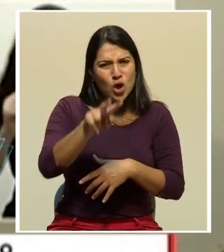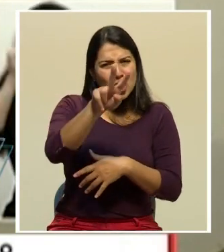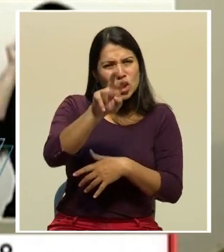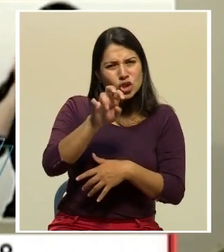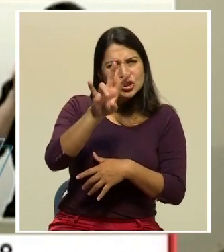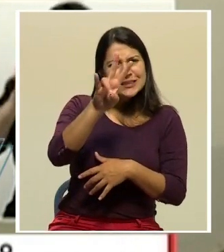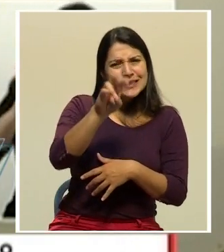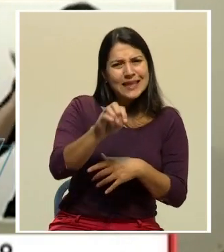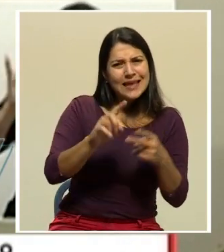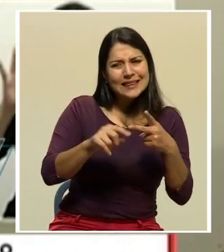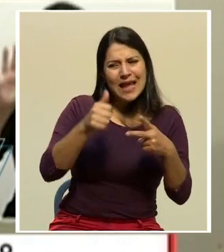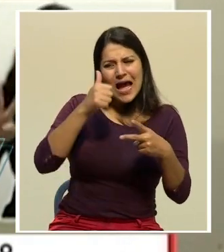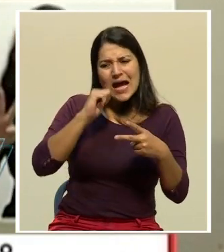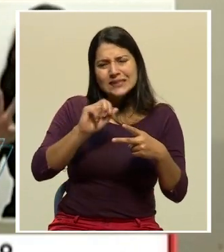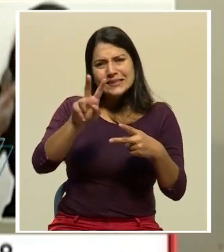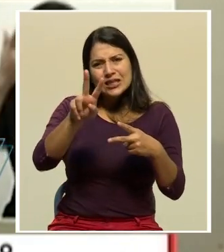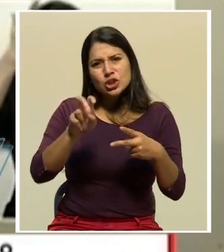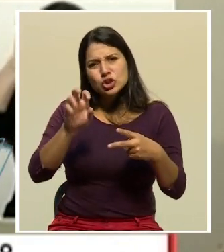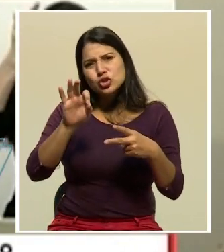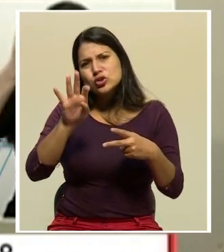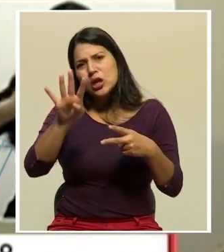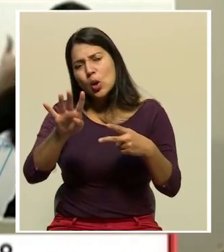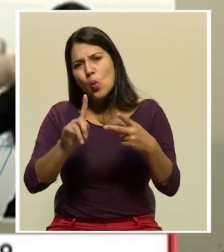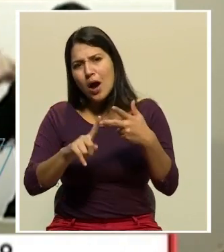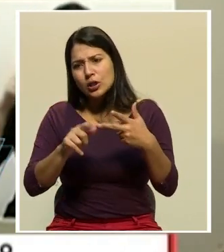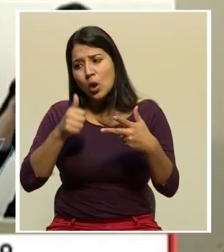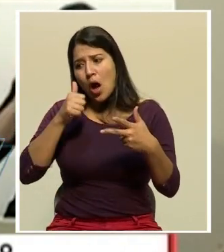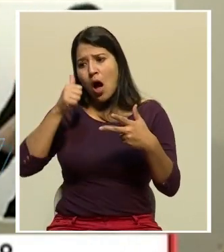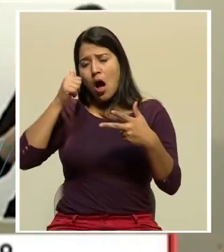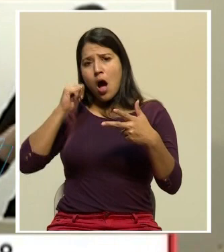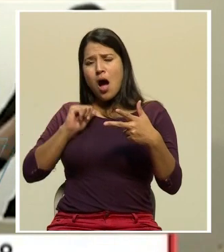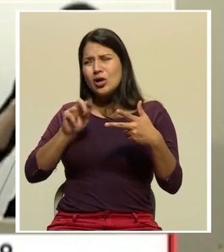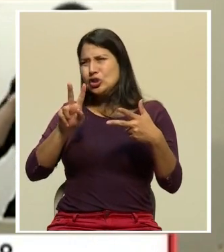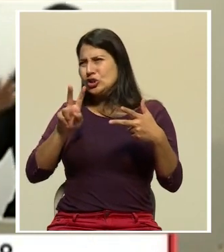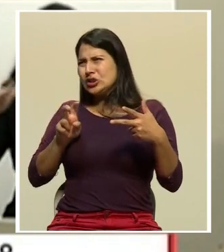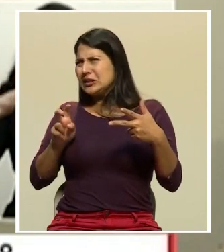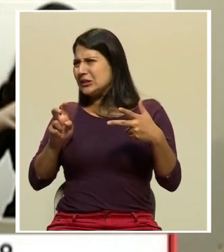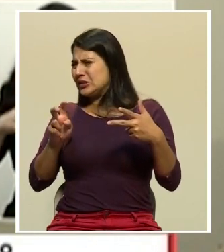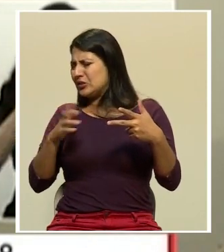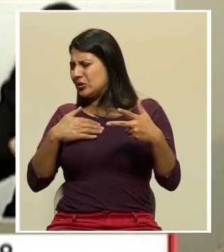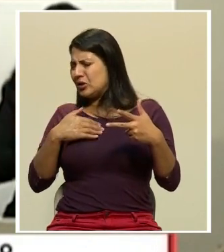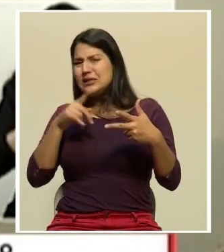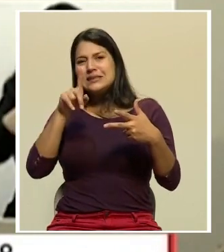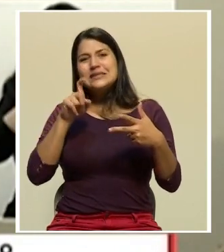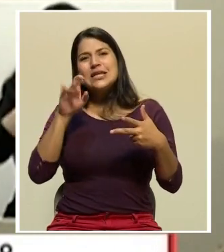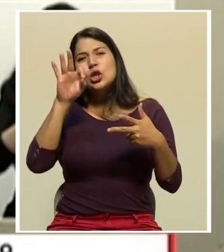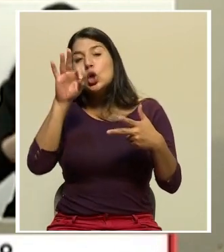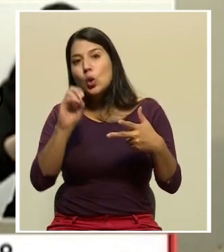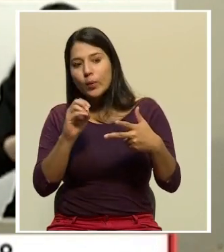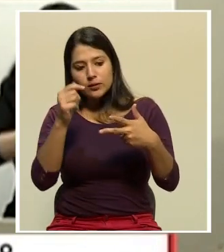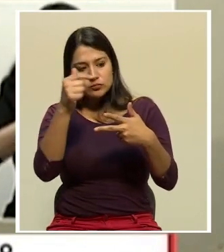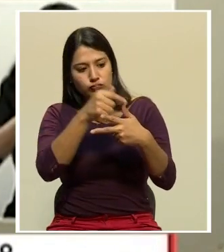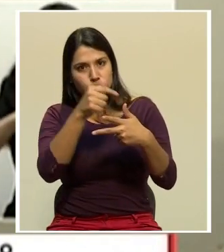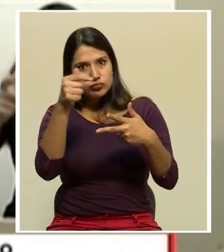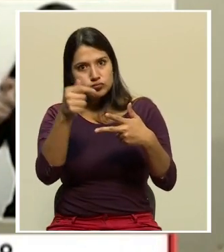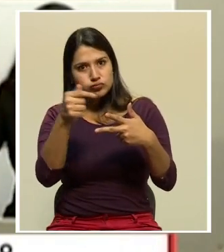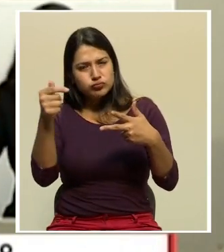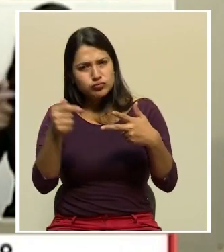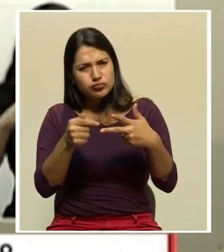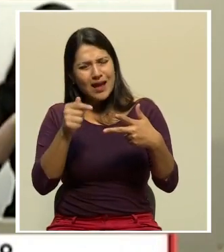ayer 294, en días anteriores 200 y resto, 190. Esas cantidades